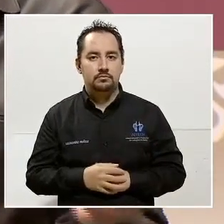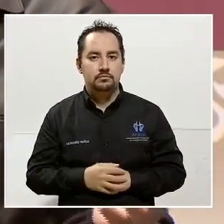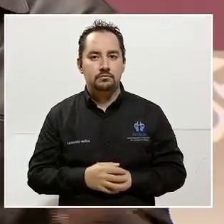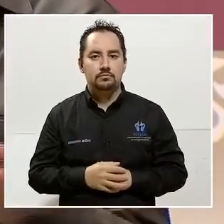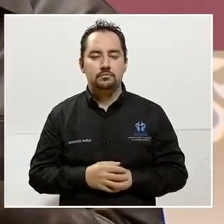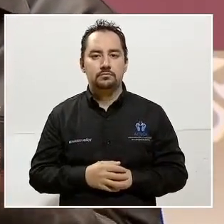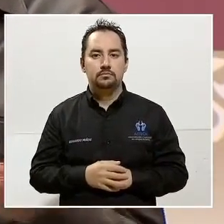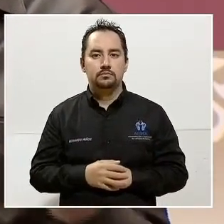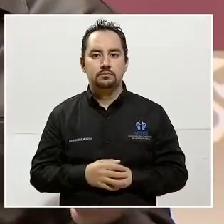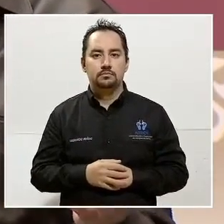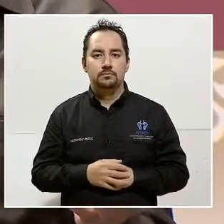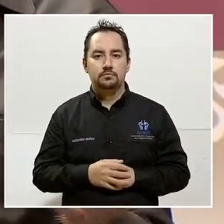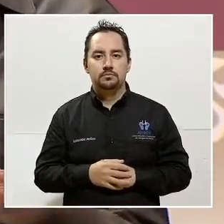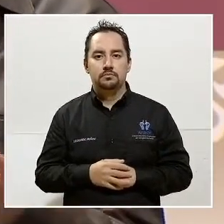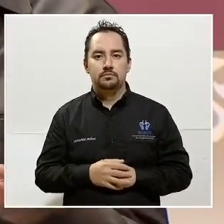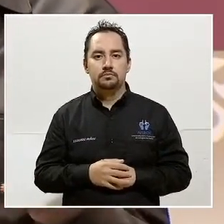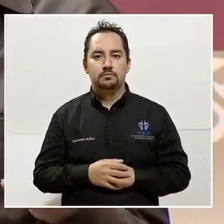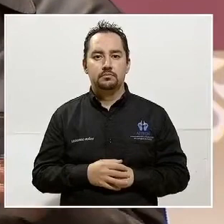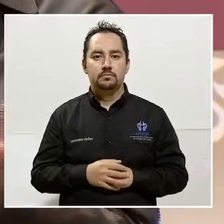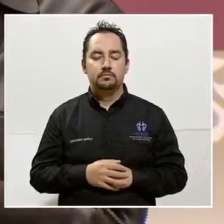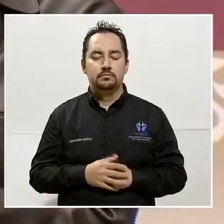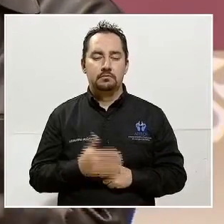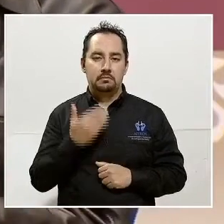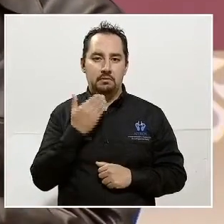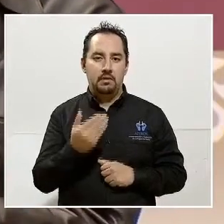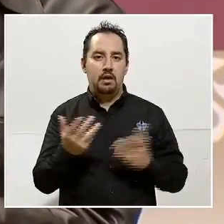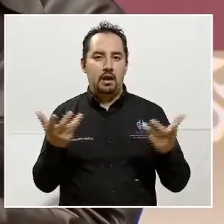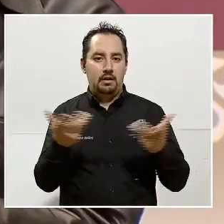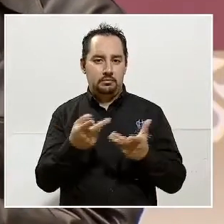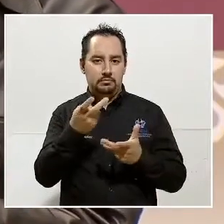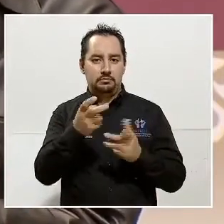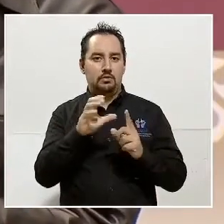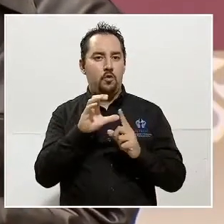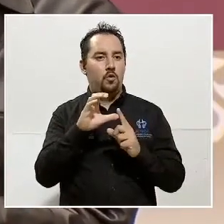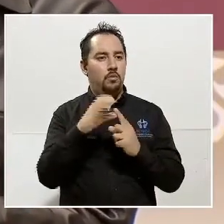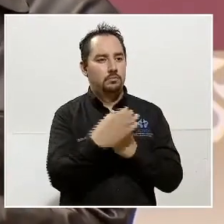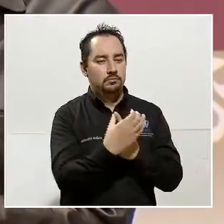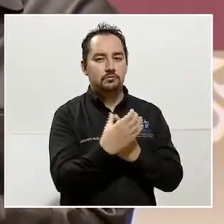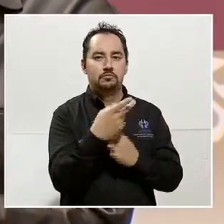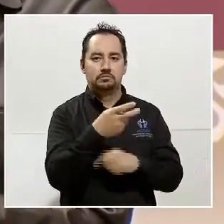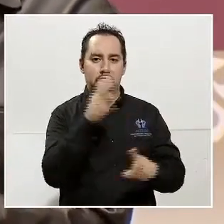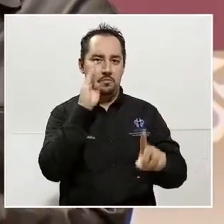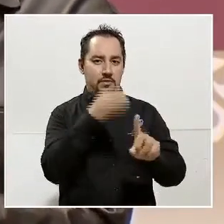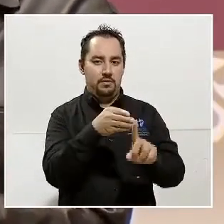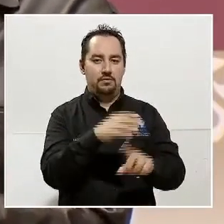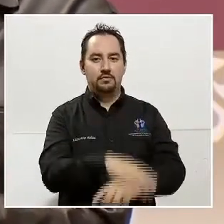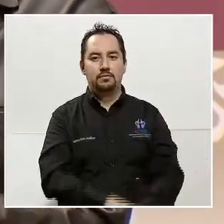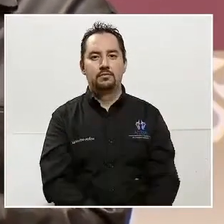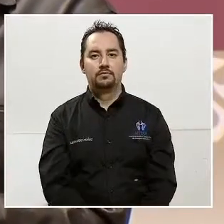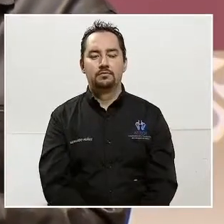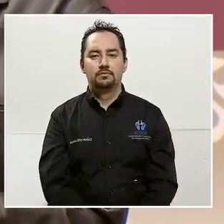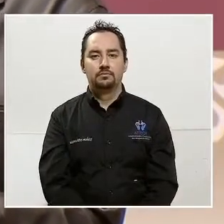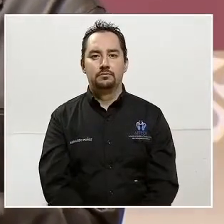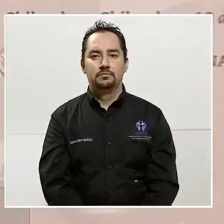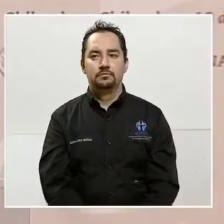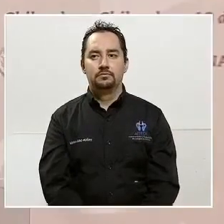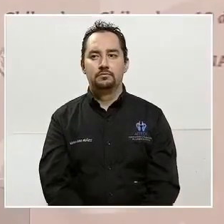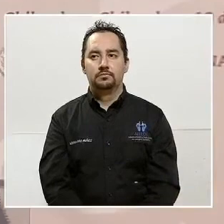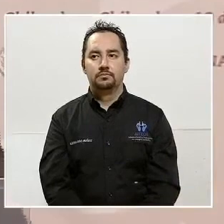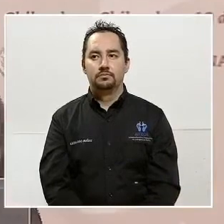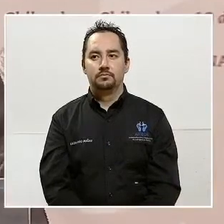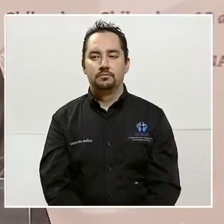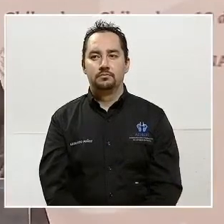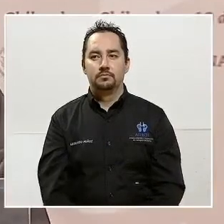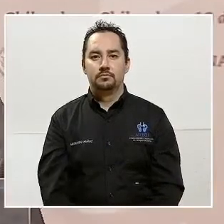Y qué bien que se está formando la comisión con ese propósito. En lo que